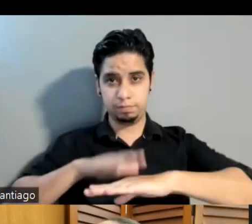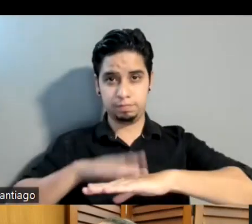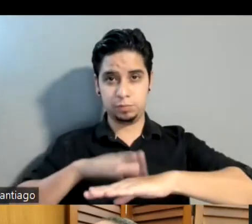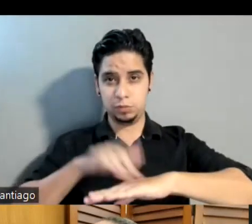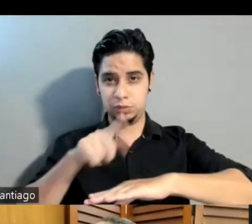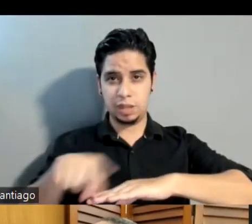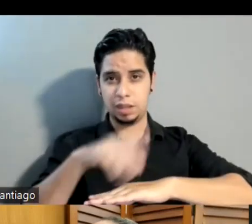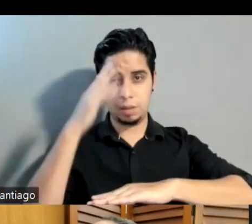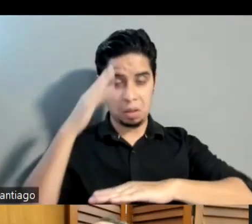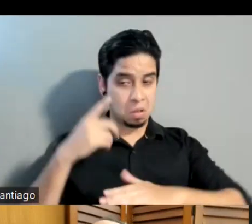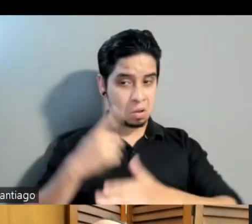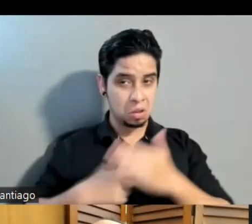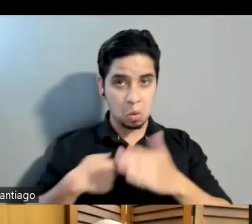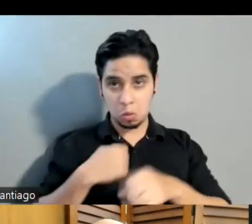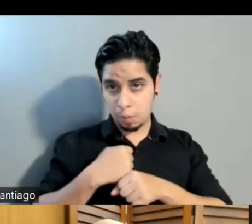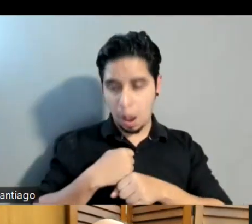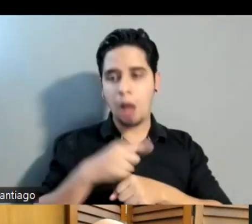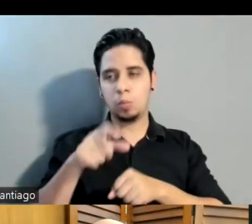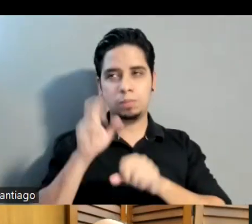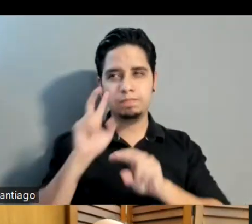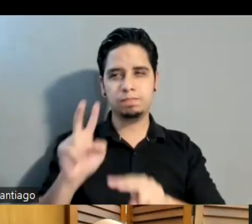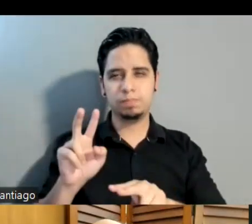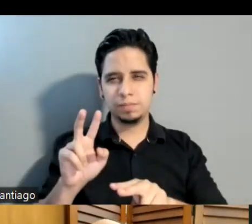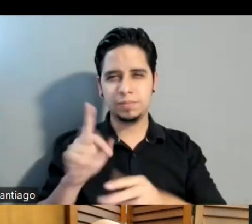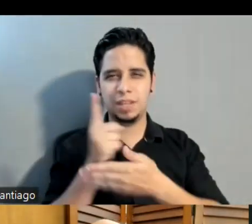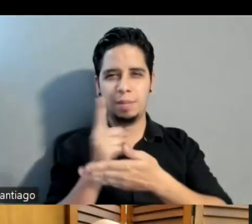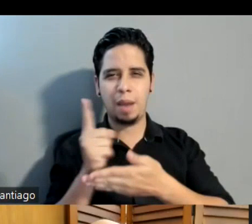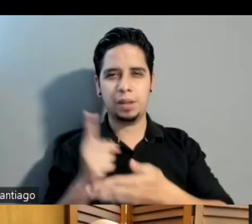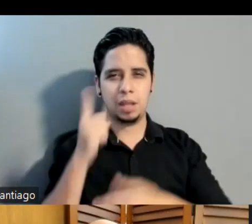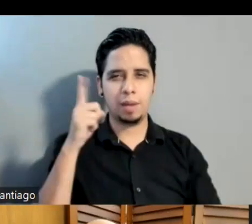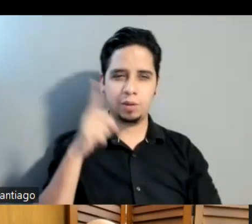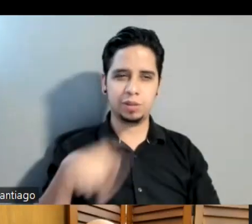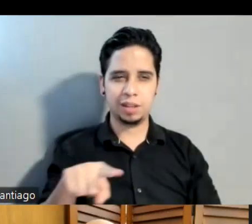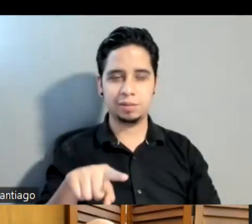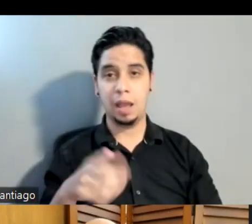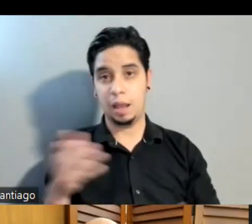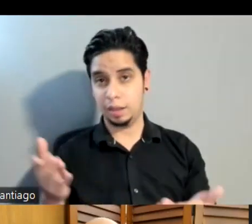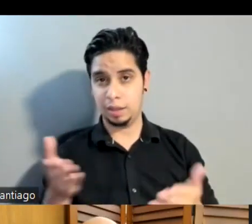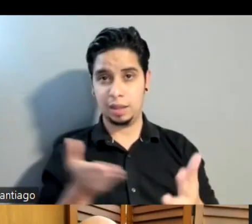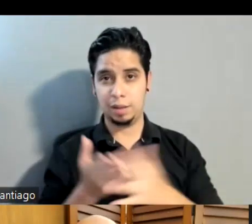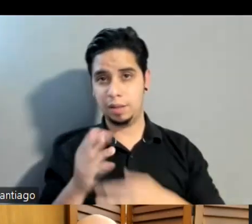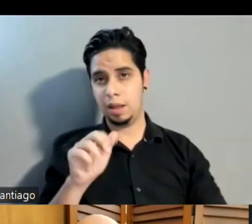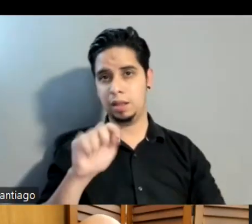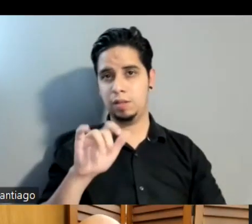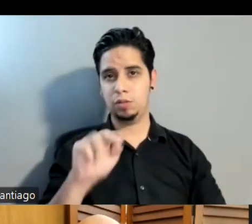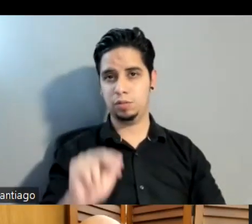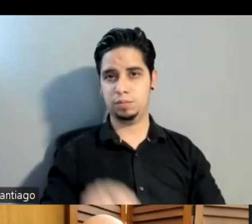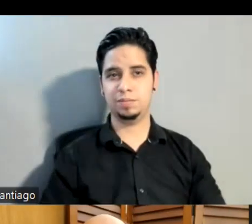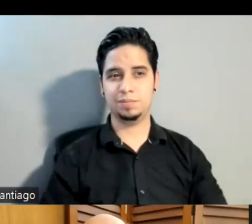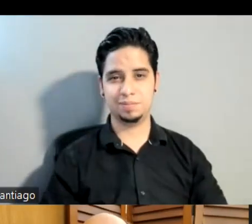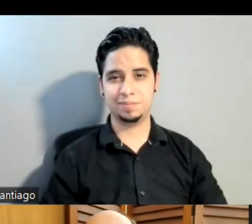notificaciones de las cosas que estamos preparando todas las semanas para todos ustedes aquí en Artefusión. Ay, bien,